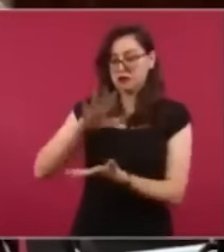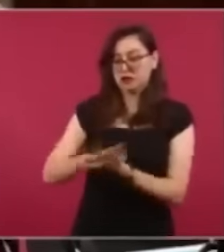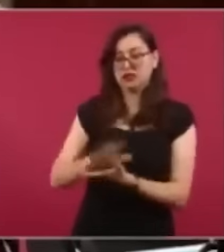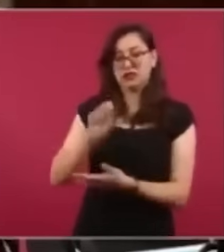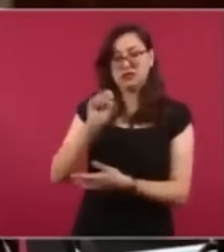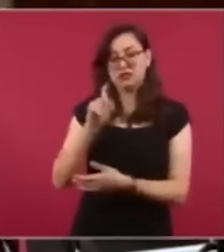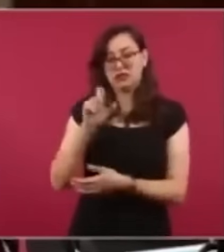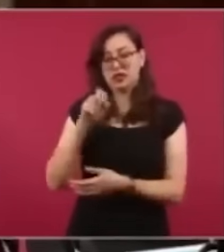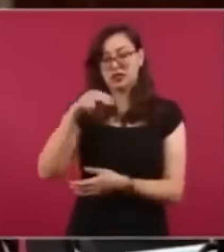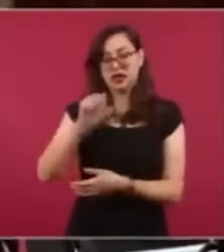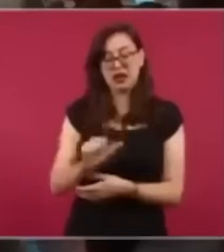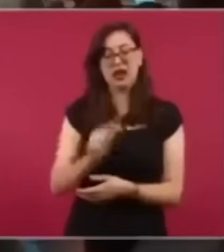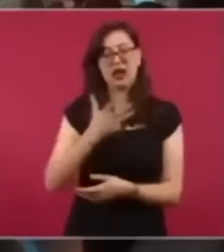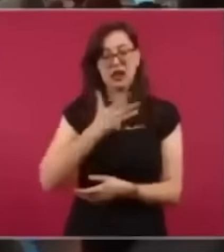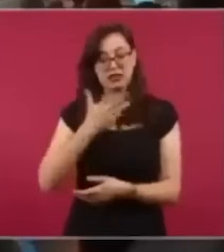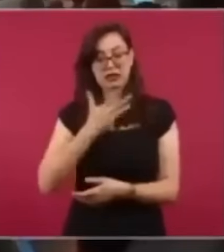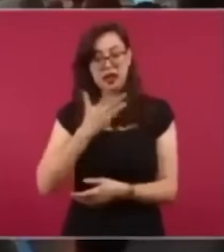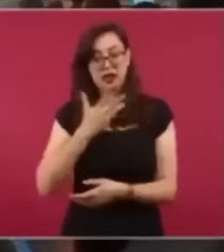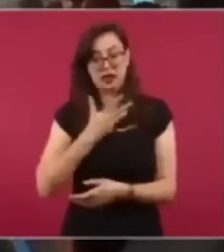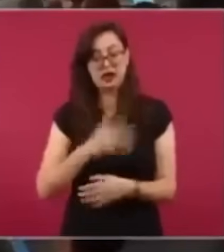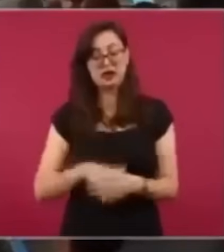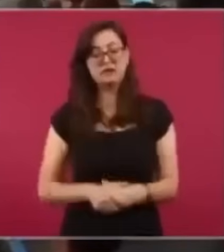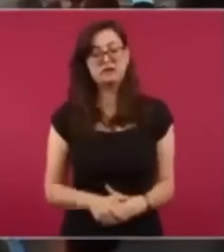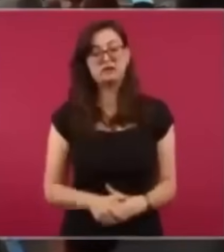al secretario de la Defensa. Pues